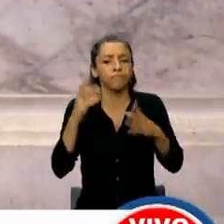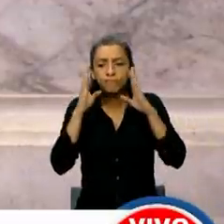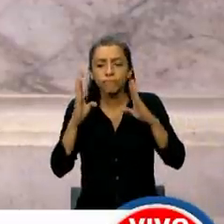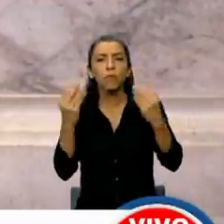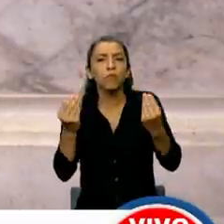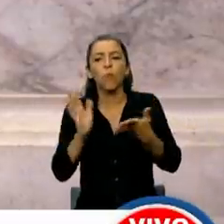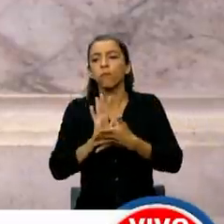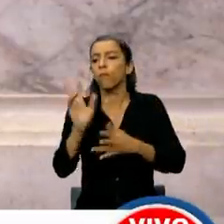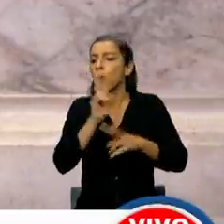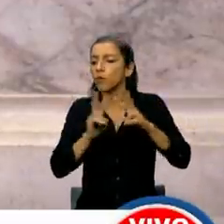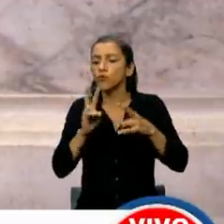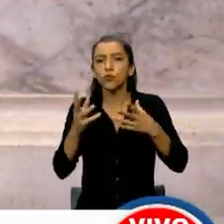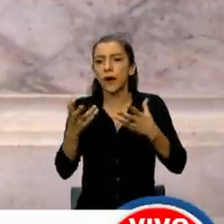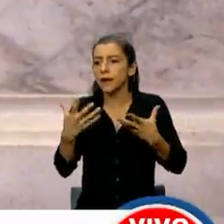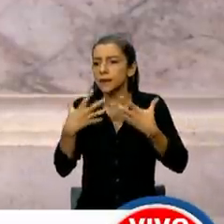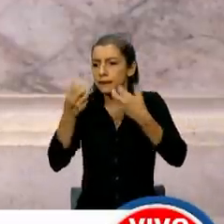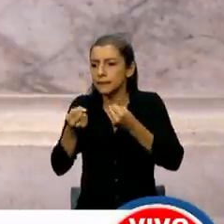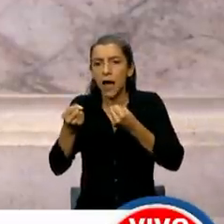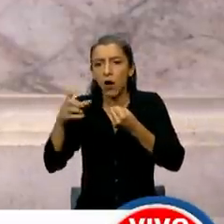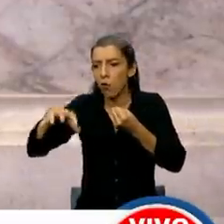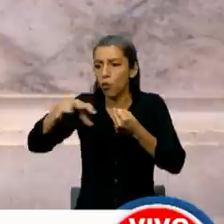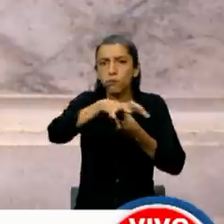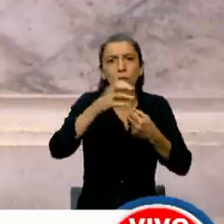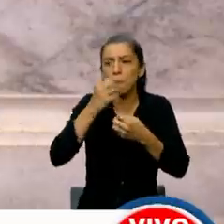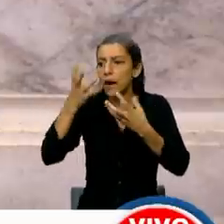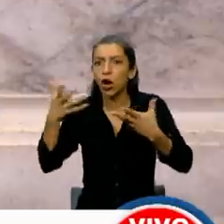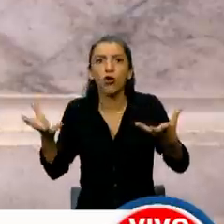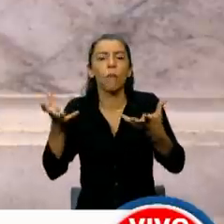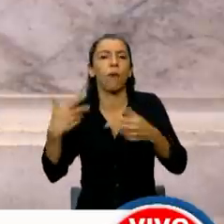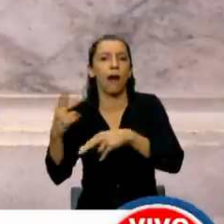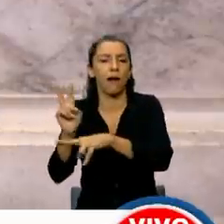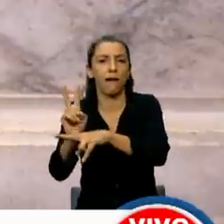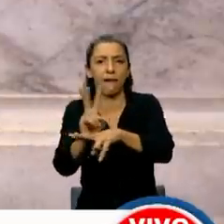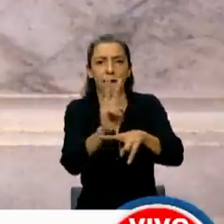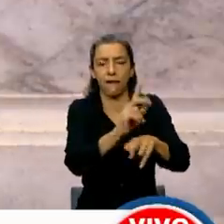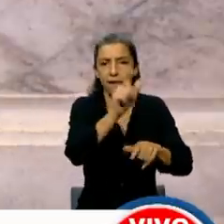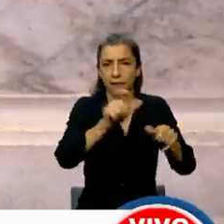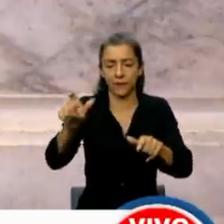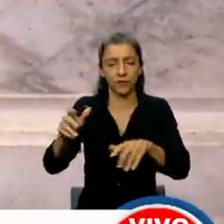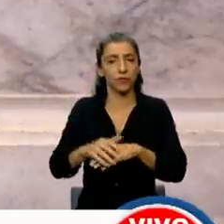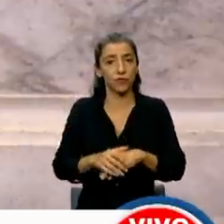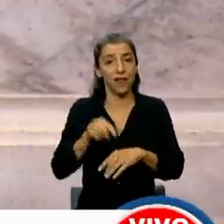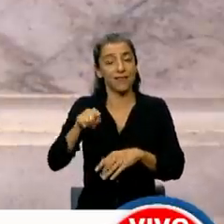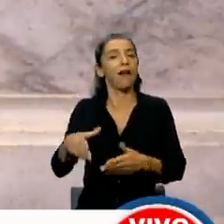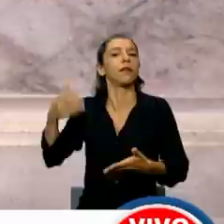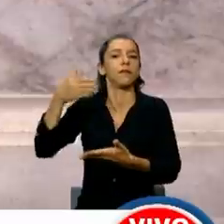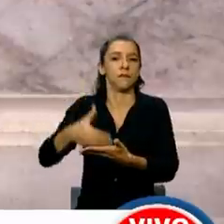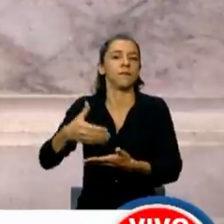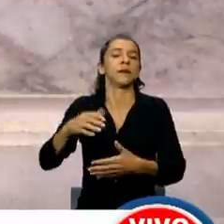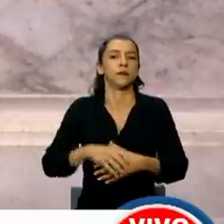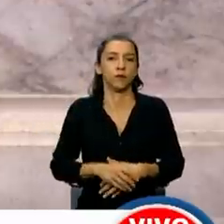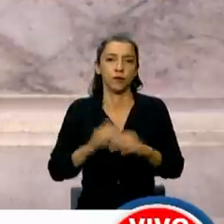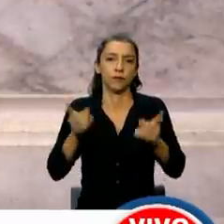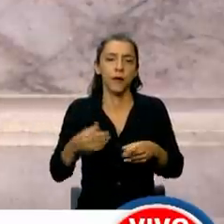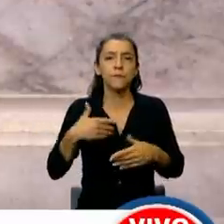para cuidar a los argentinos y a las argentinas que hizo una inversión histórica en lo que hace a